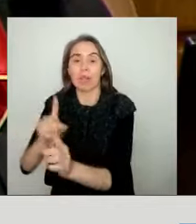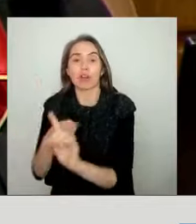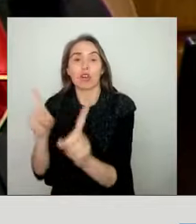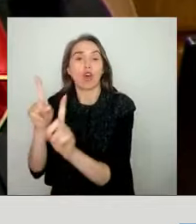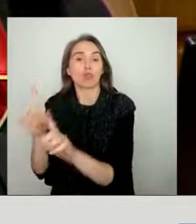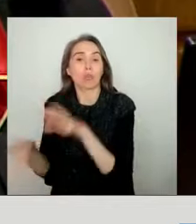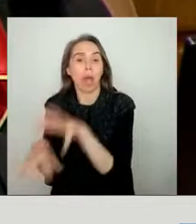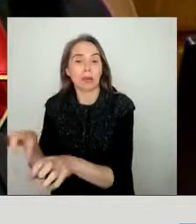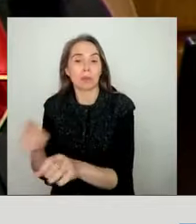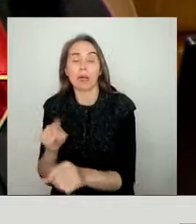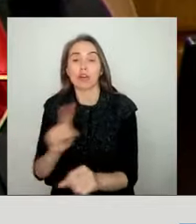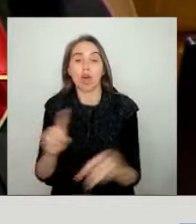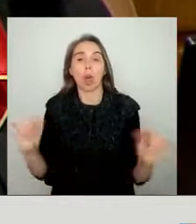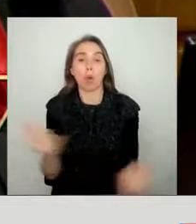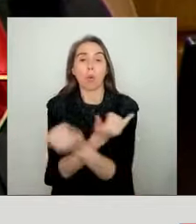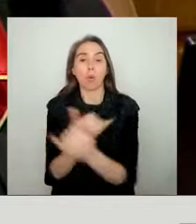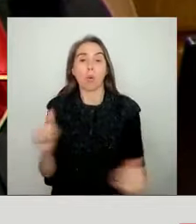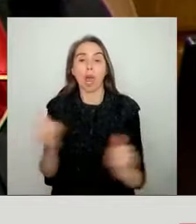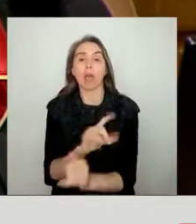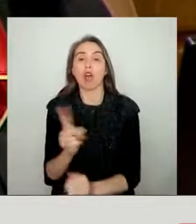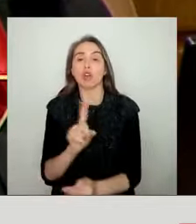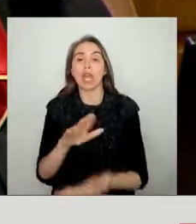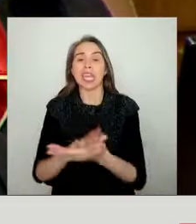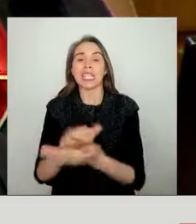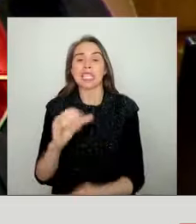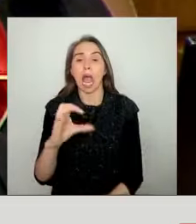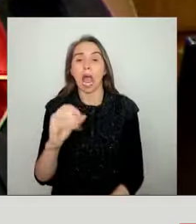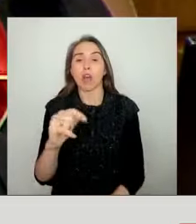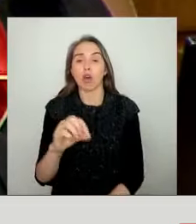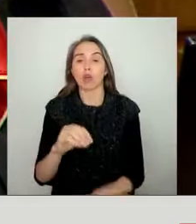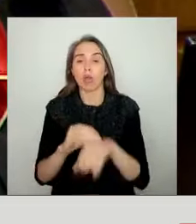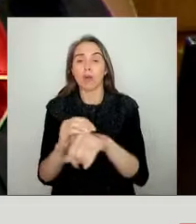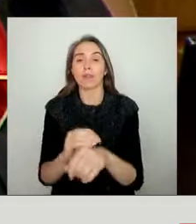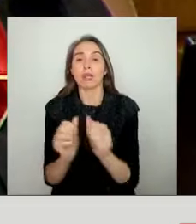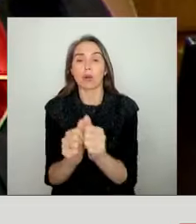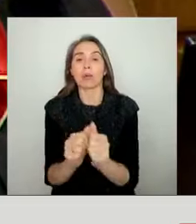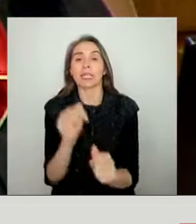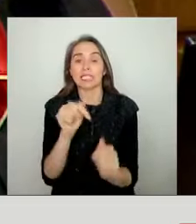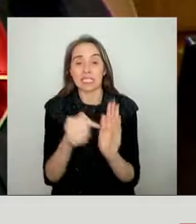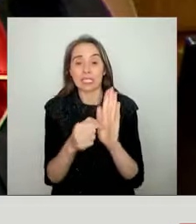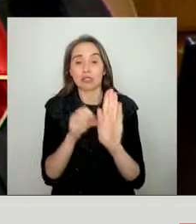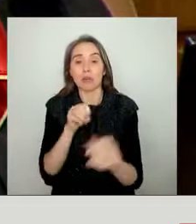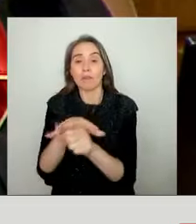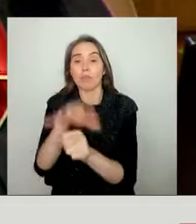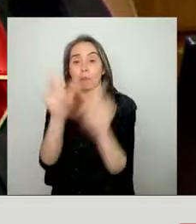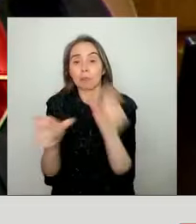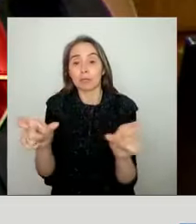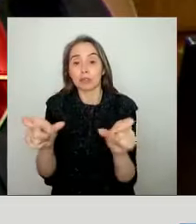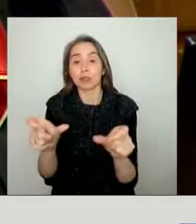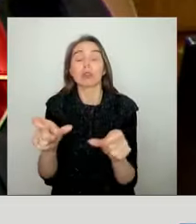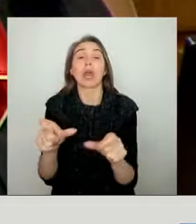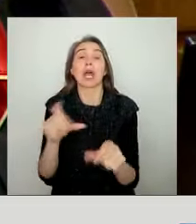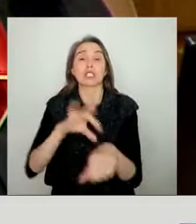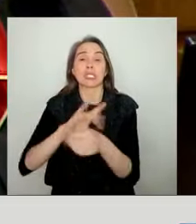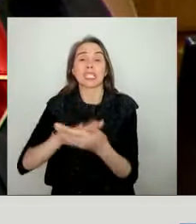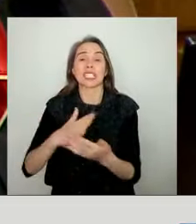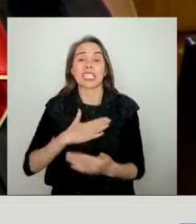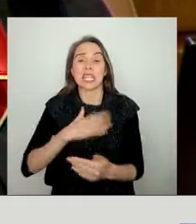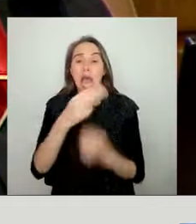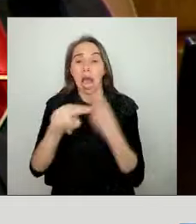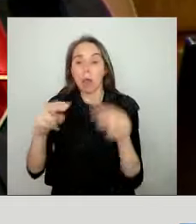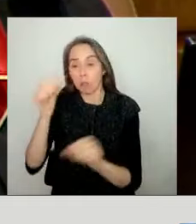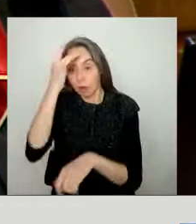chacota colegas aquí estamos hablando de algo que impacta la salud de las personas y si vamos a sostener acá en el congreso que nos preocupa a la salud